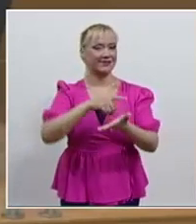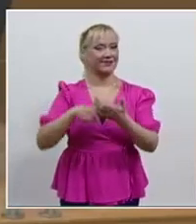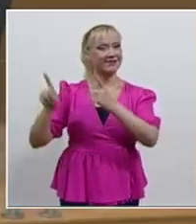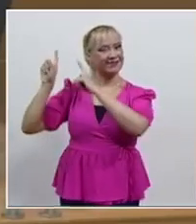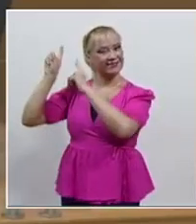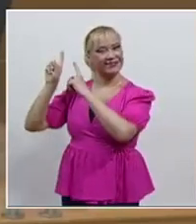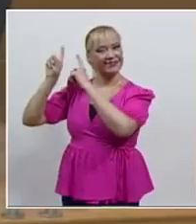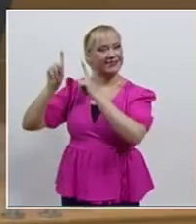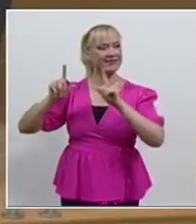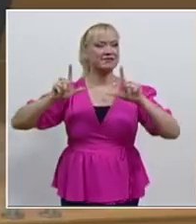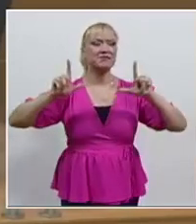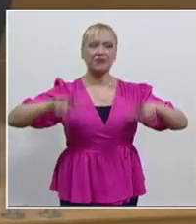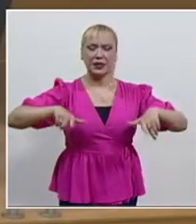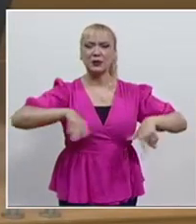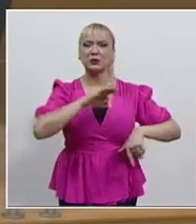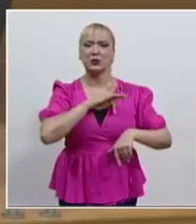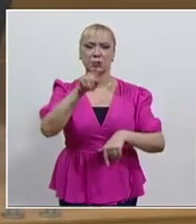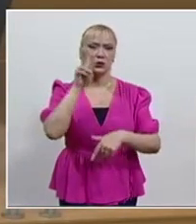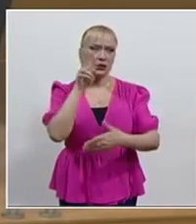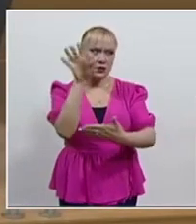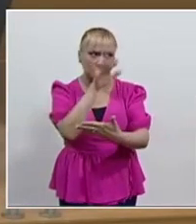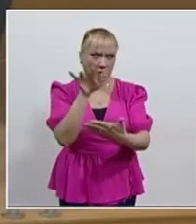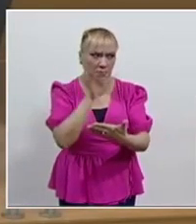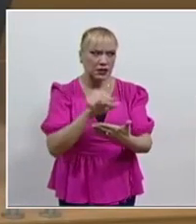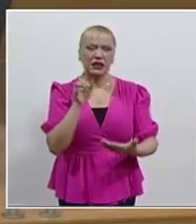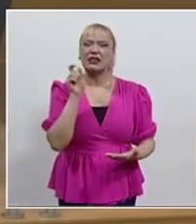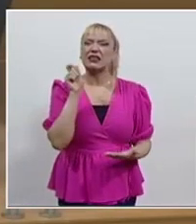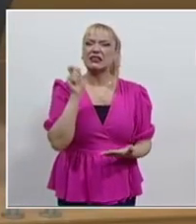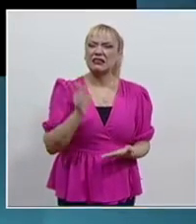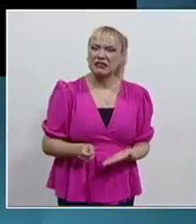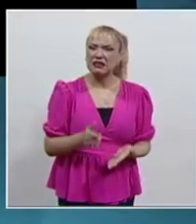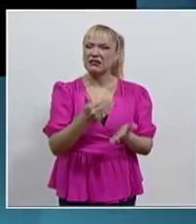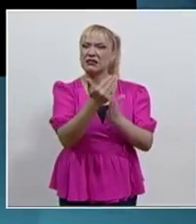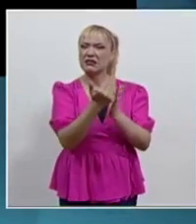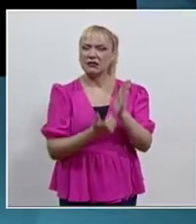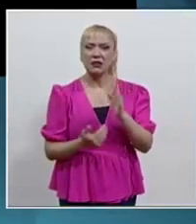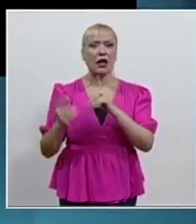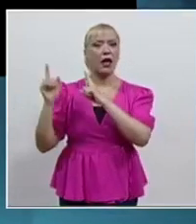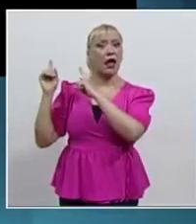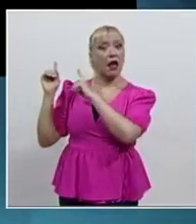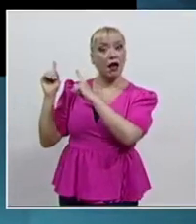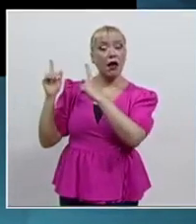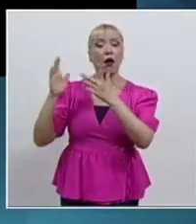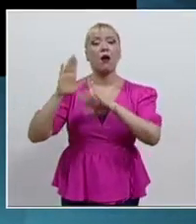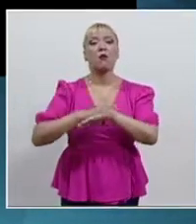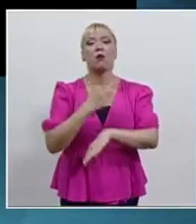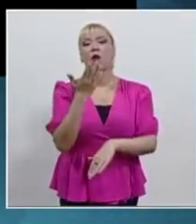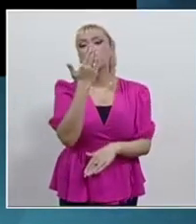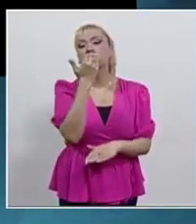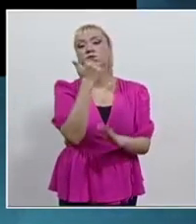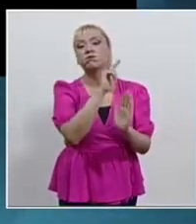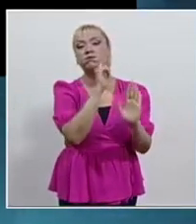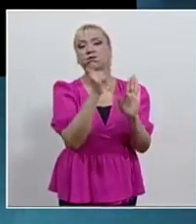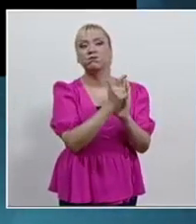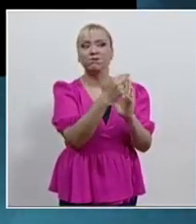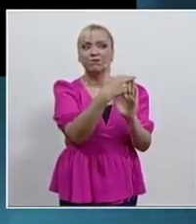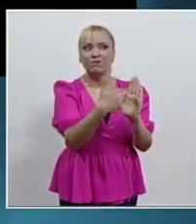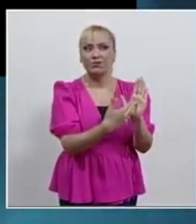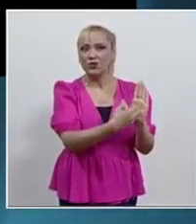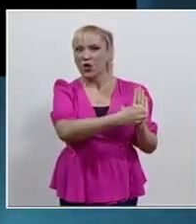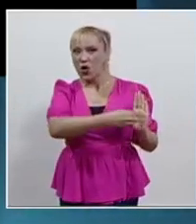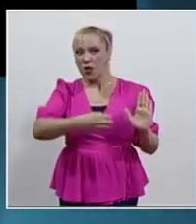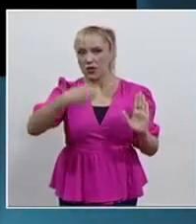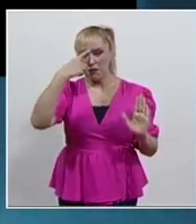Esta obra, referente de actuación ciudadana e interinstitucional, surge ante la ausencia de un marco normativo que regule este tipo